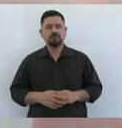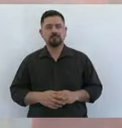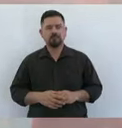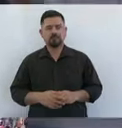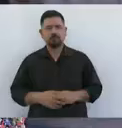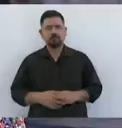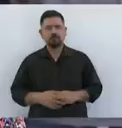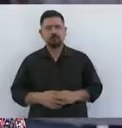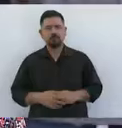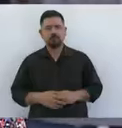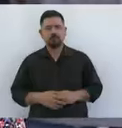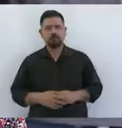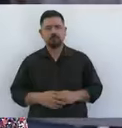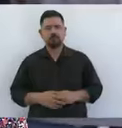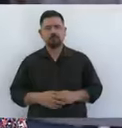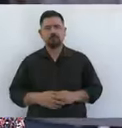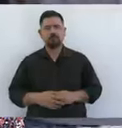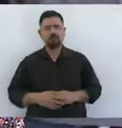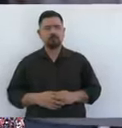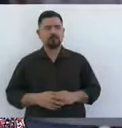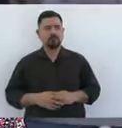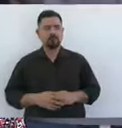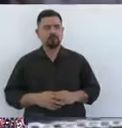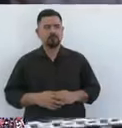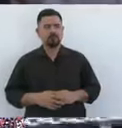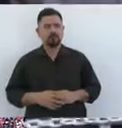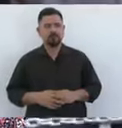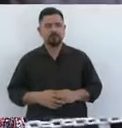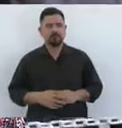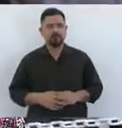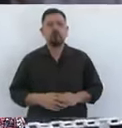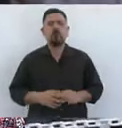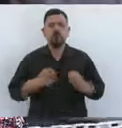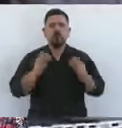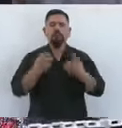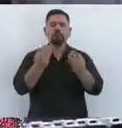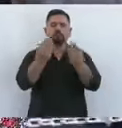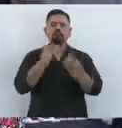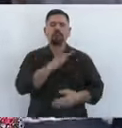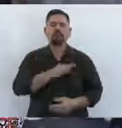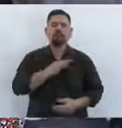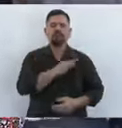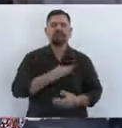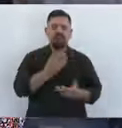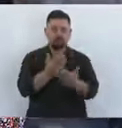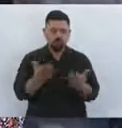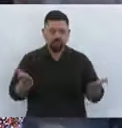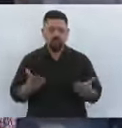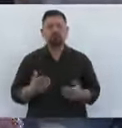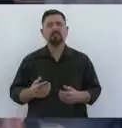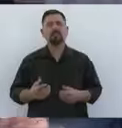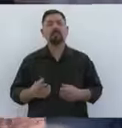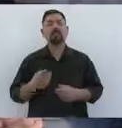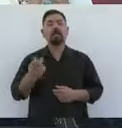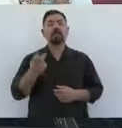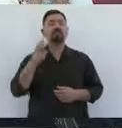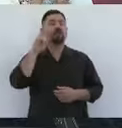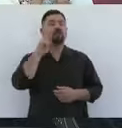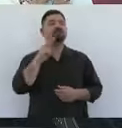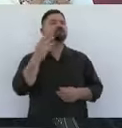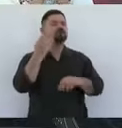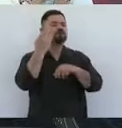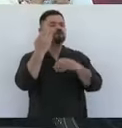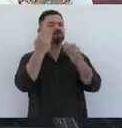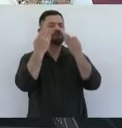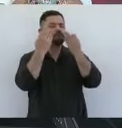Ya hicimos consultas de salud por telemedicina. Bueno, pues felicidades. Y esto lo está viendo